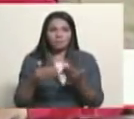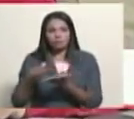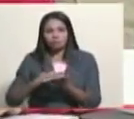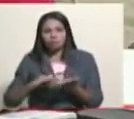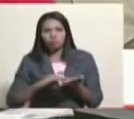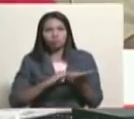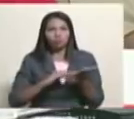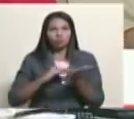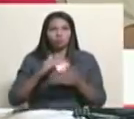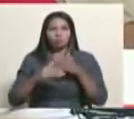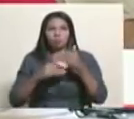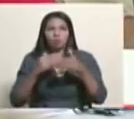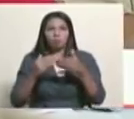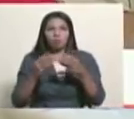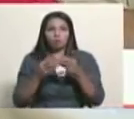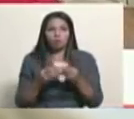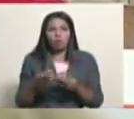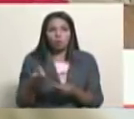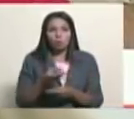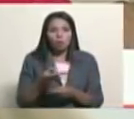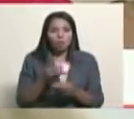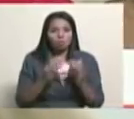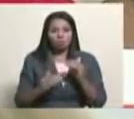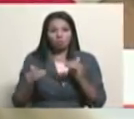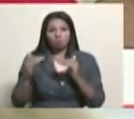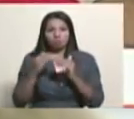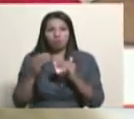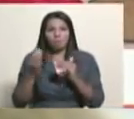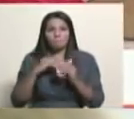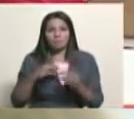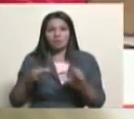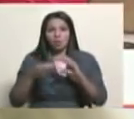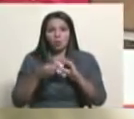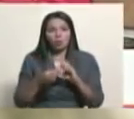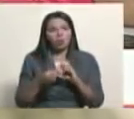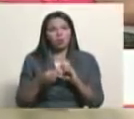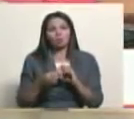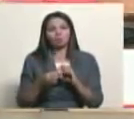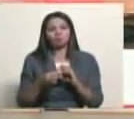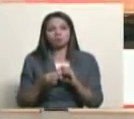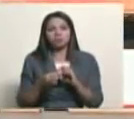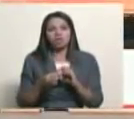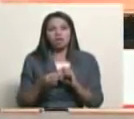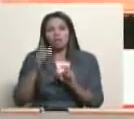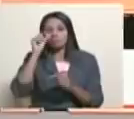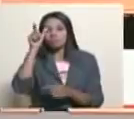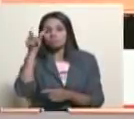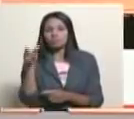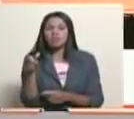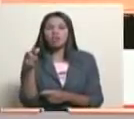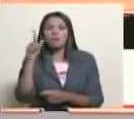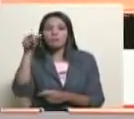mejorando o buscando elevar la unión cívico-militar.